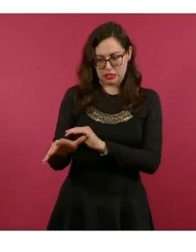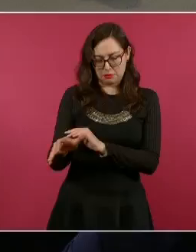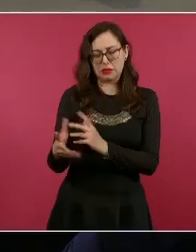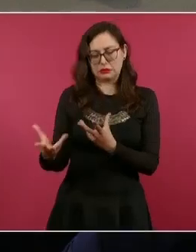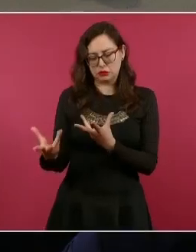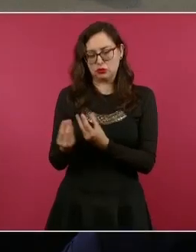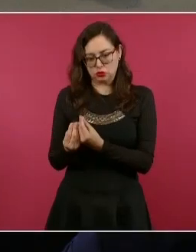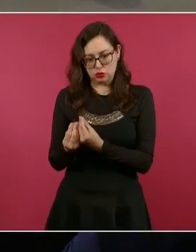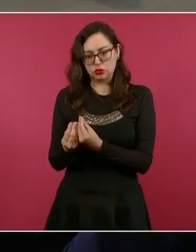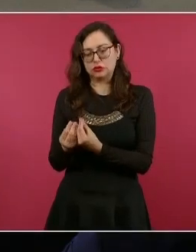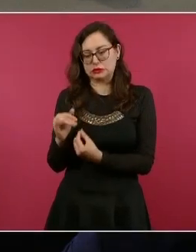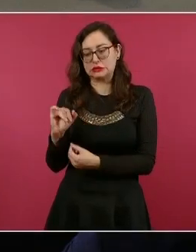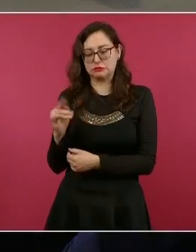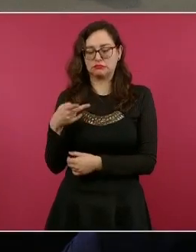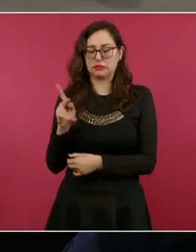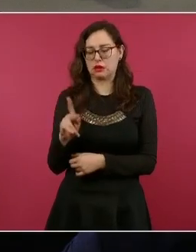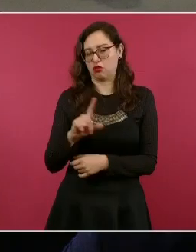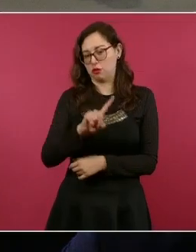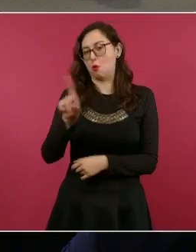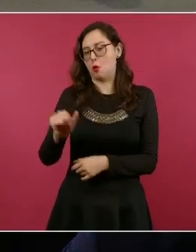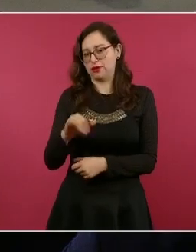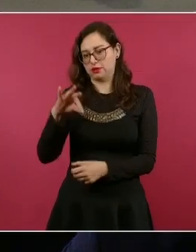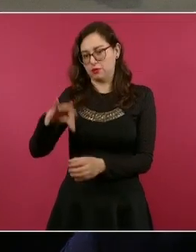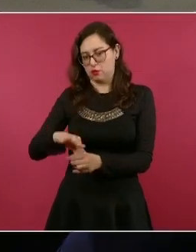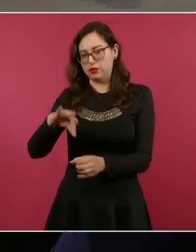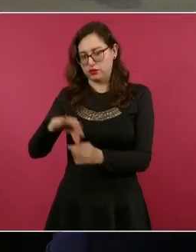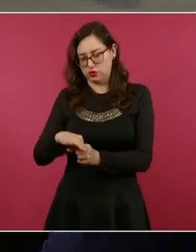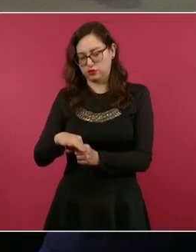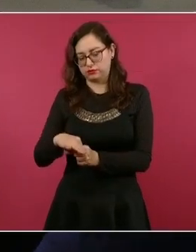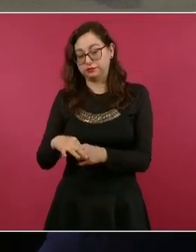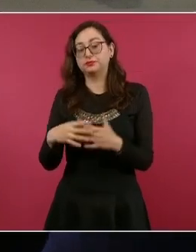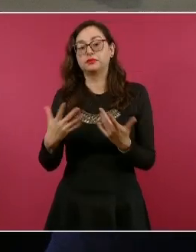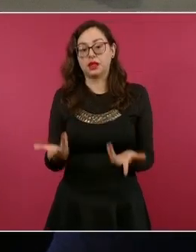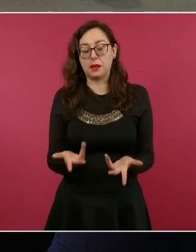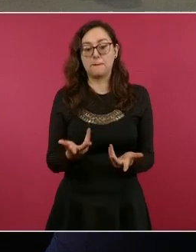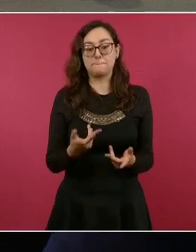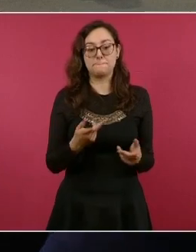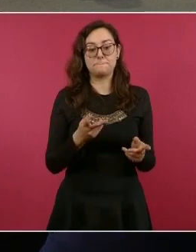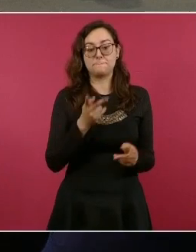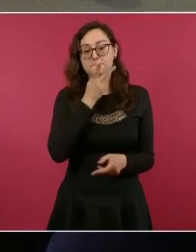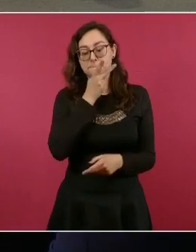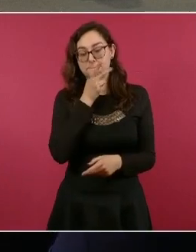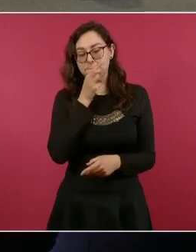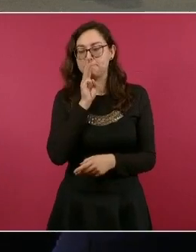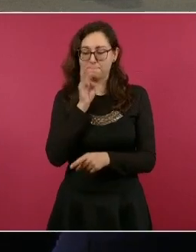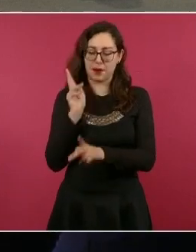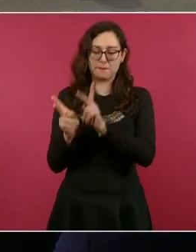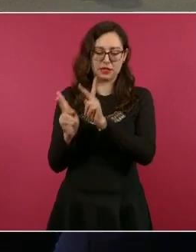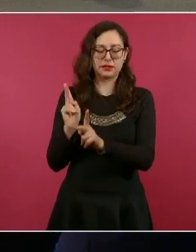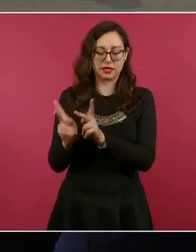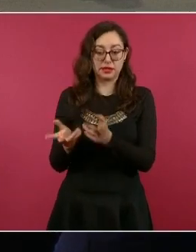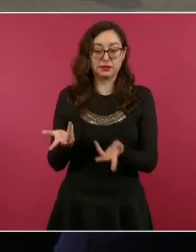los papás. También quiero informar que